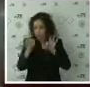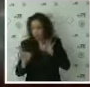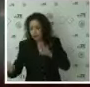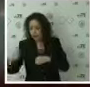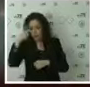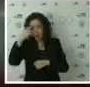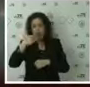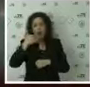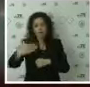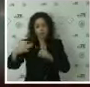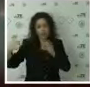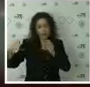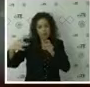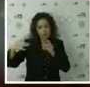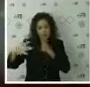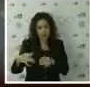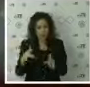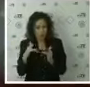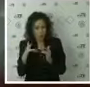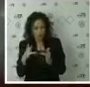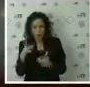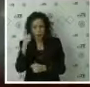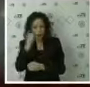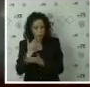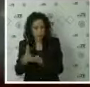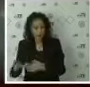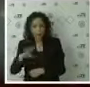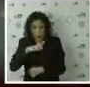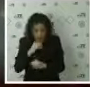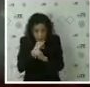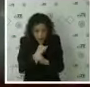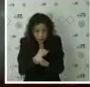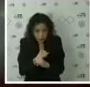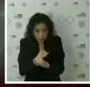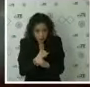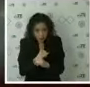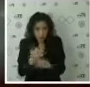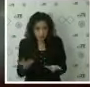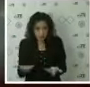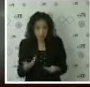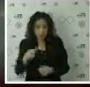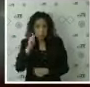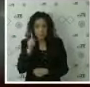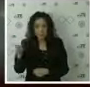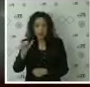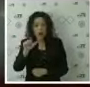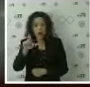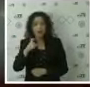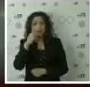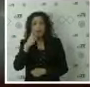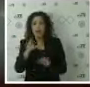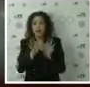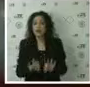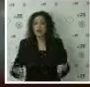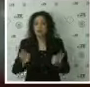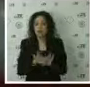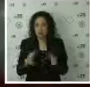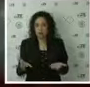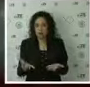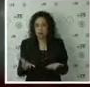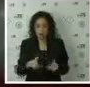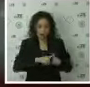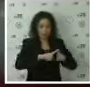que dijo, creo que Alexa también, que es importantísima, el entorno. No es lo mismo vivir en un entorno donde no hay